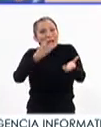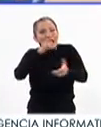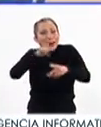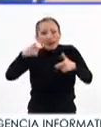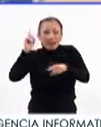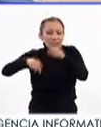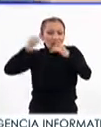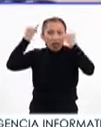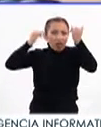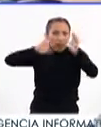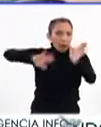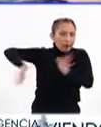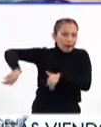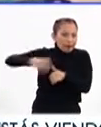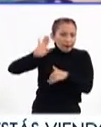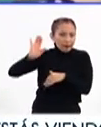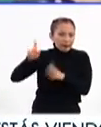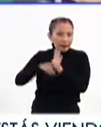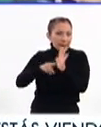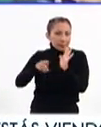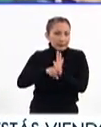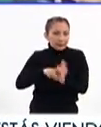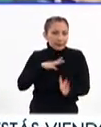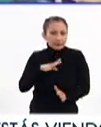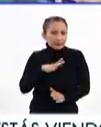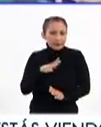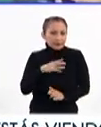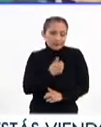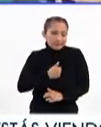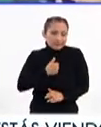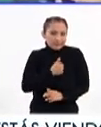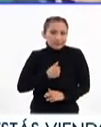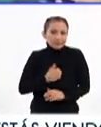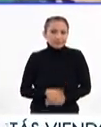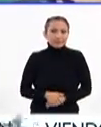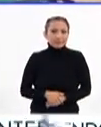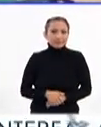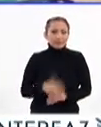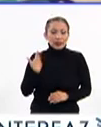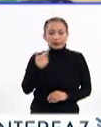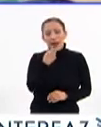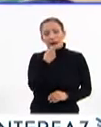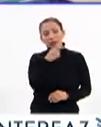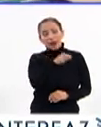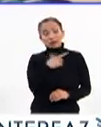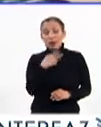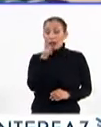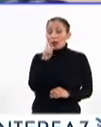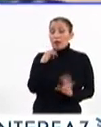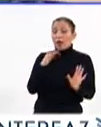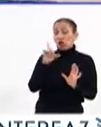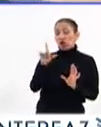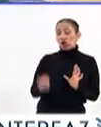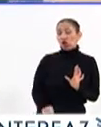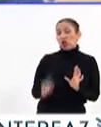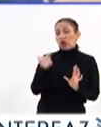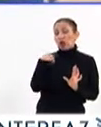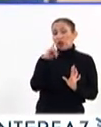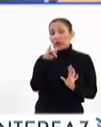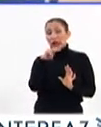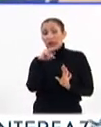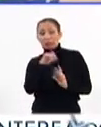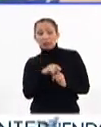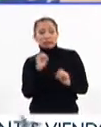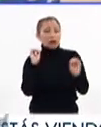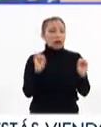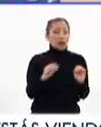romper con todas estas ideologías tan negativas que a veces existen, desgraciadamente, desde los hablantes, de que son lenguas, que son dialectos,